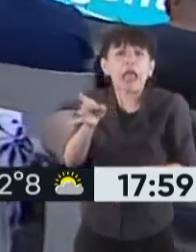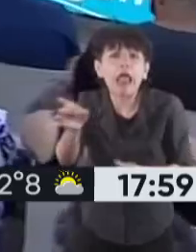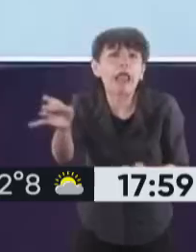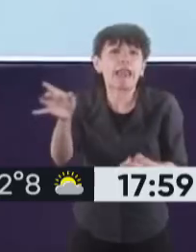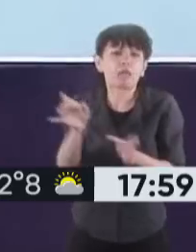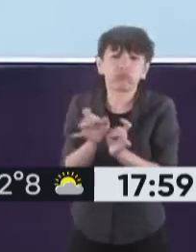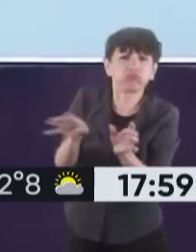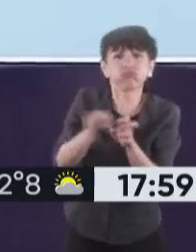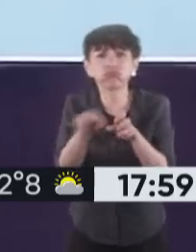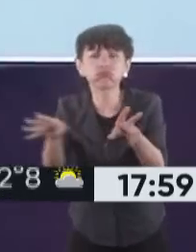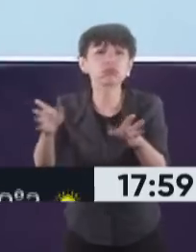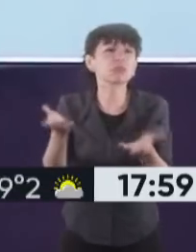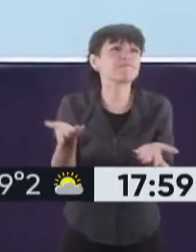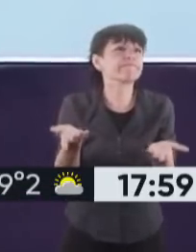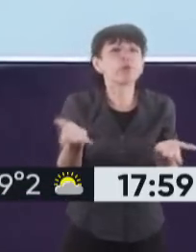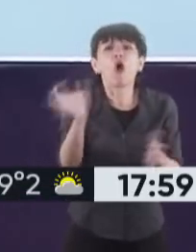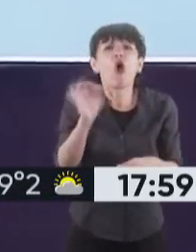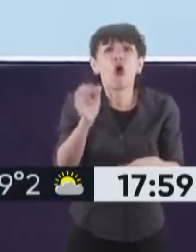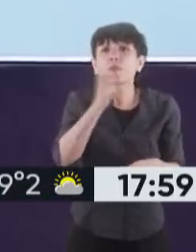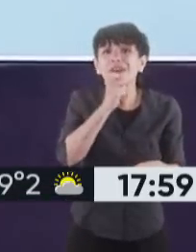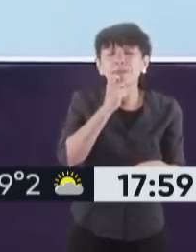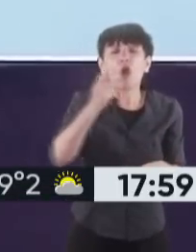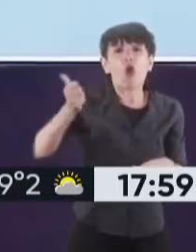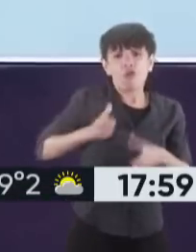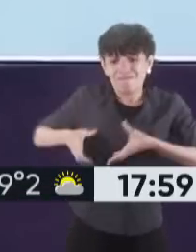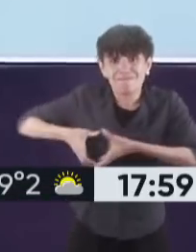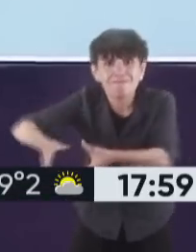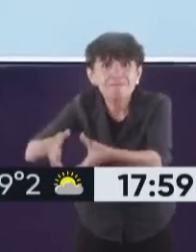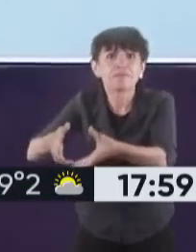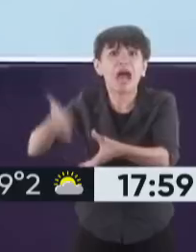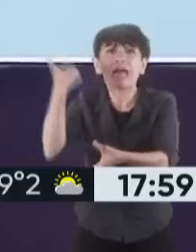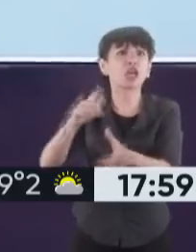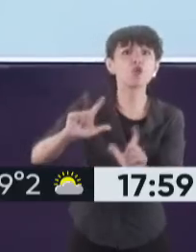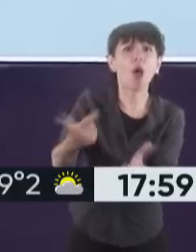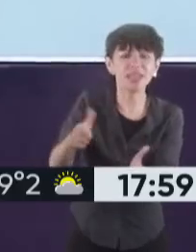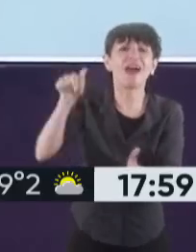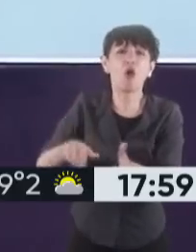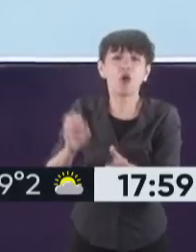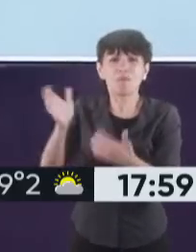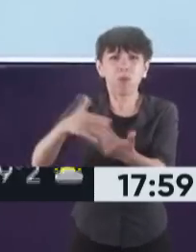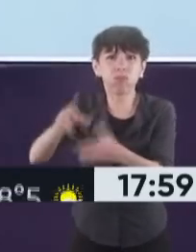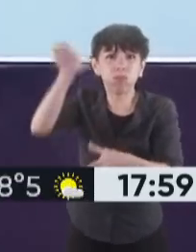trayecto. Son cloacas que no existen, es agua potable donde no llega.